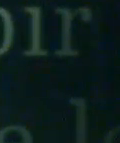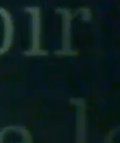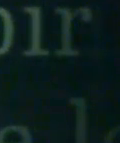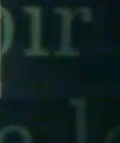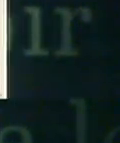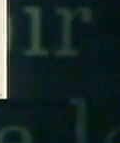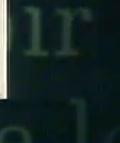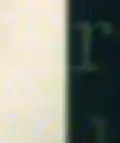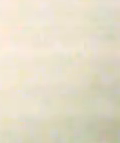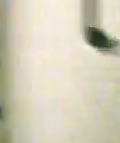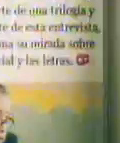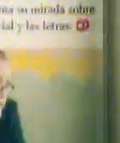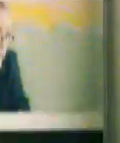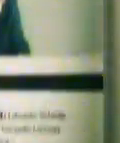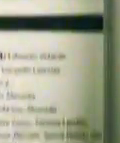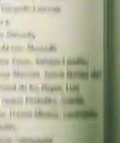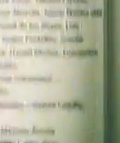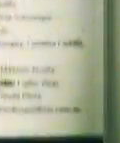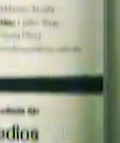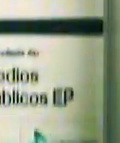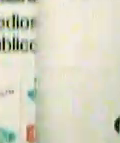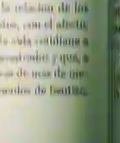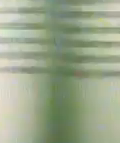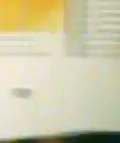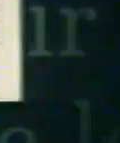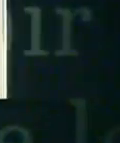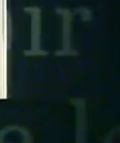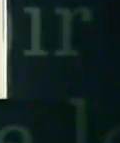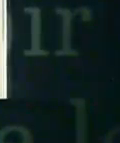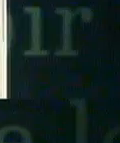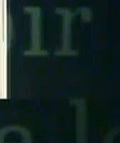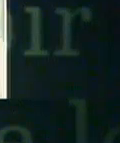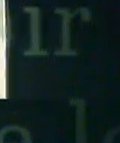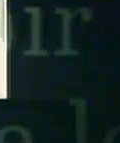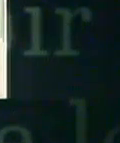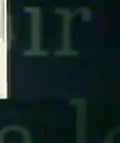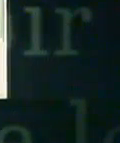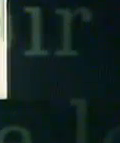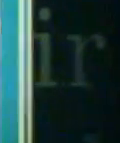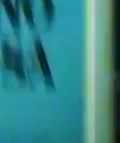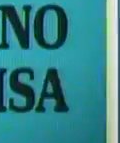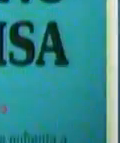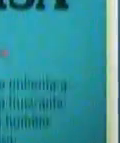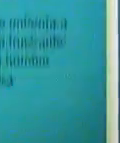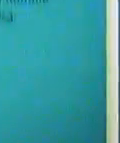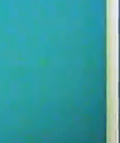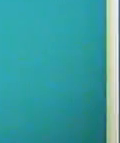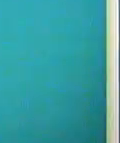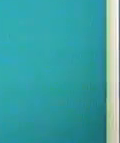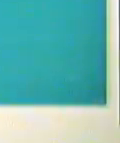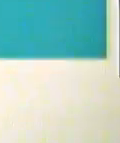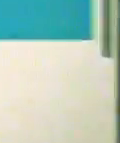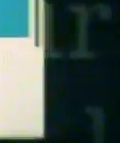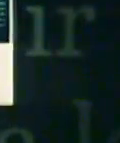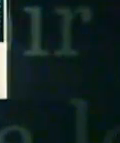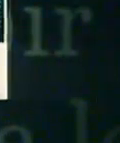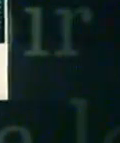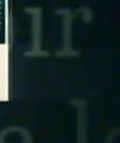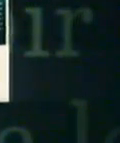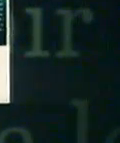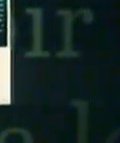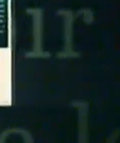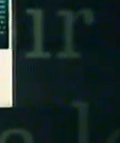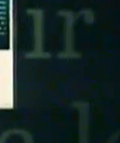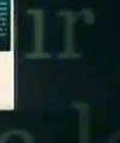nuevo diseño, nuevas secciones y con el mismo afán de promocionar el pensamiento, la creatividad. Cartón